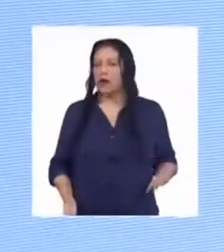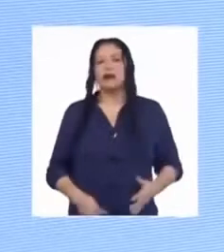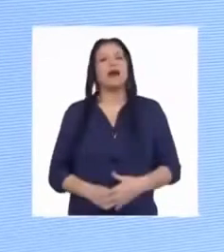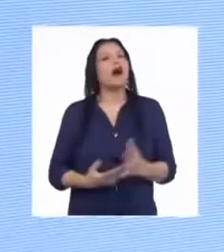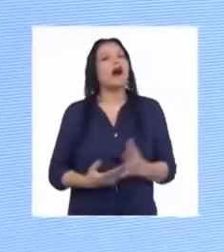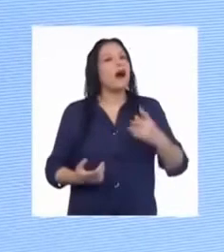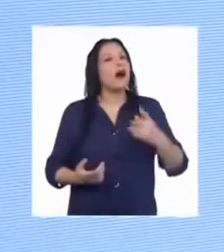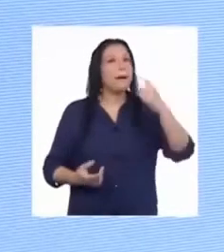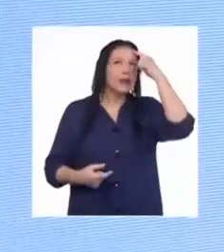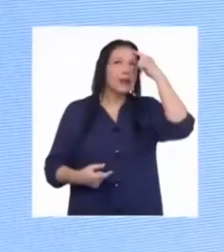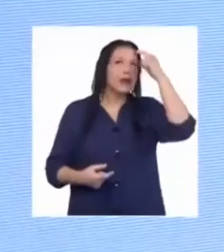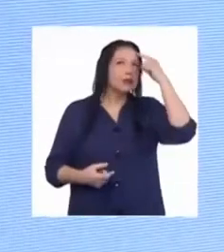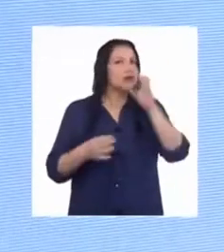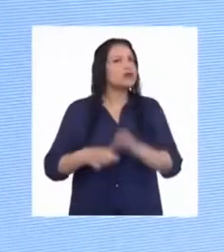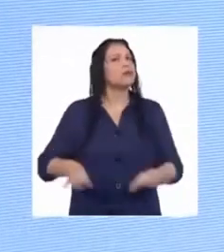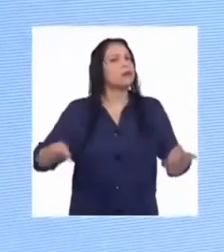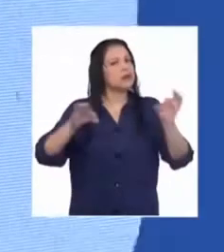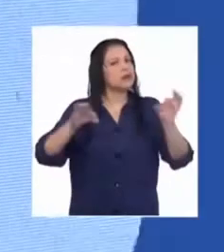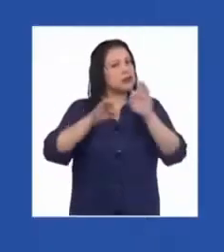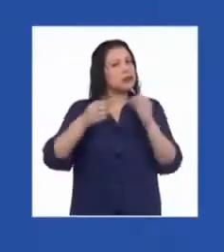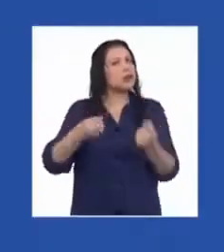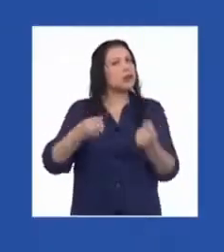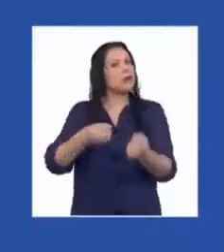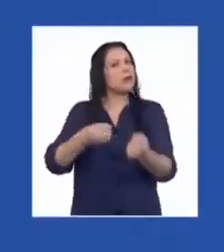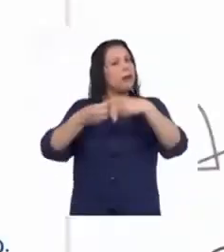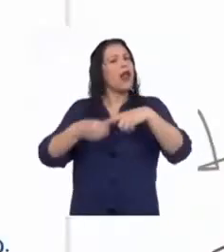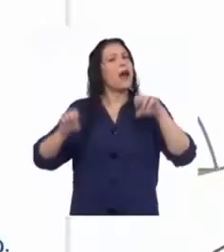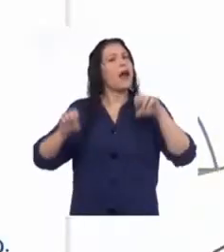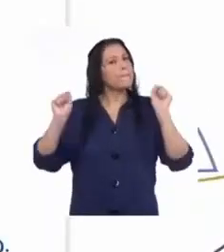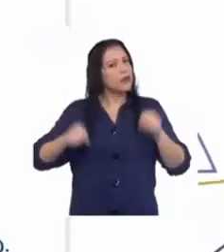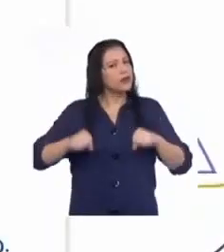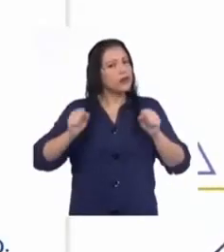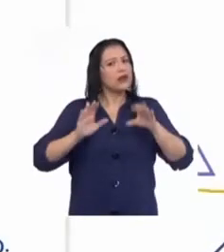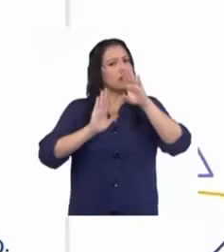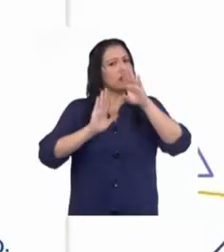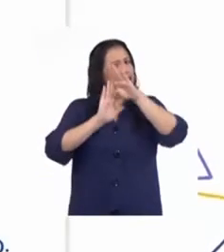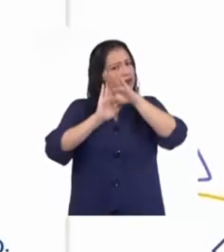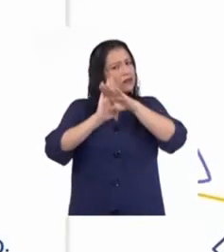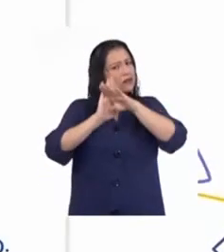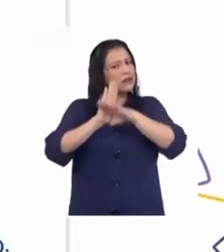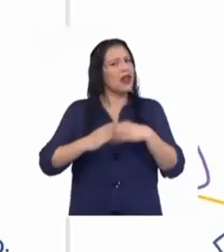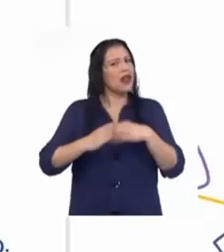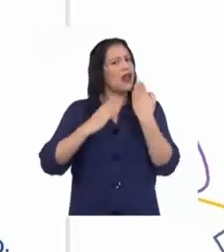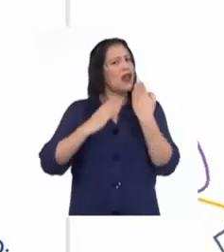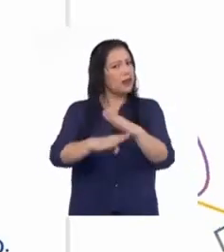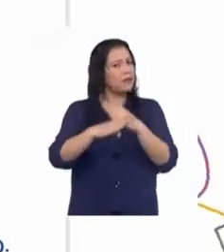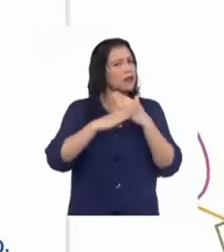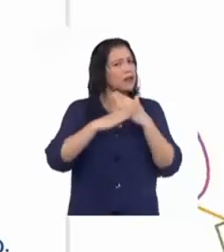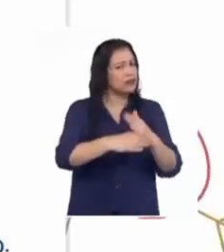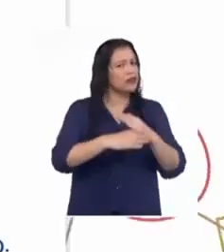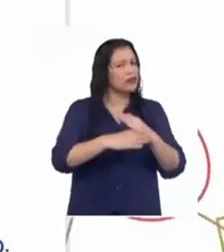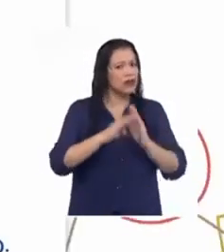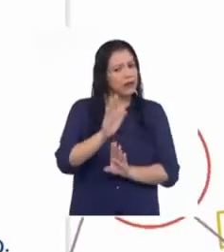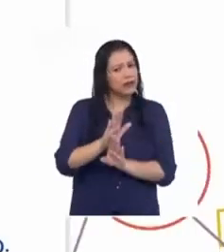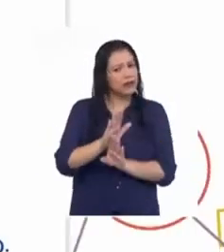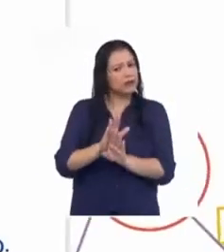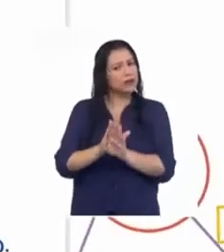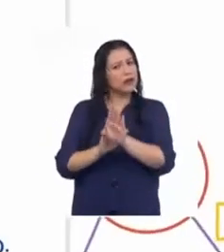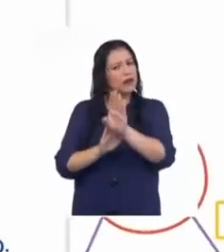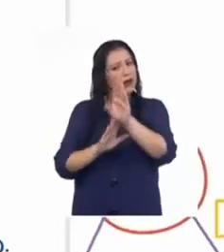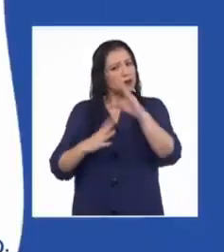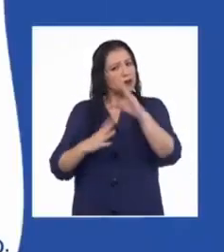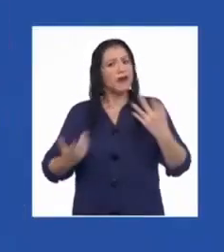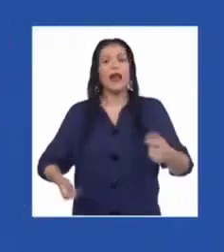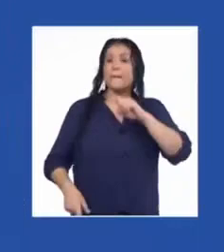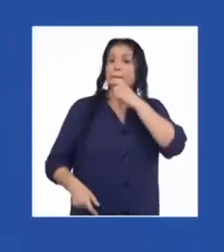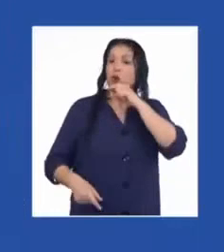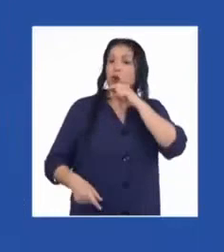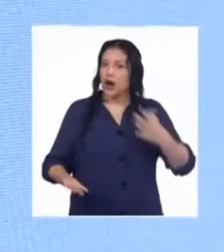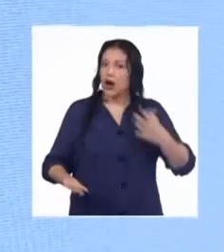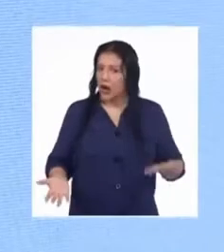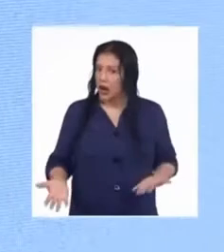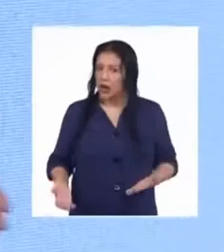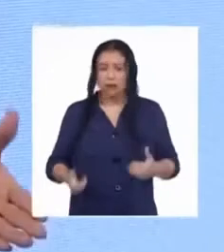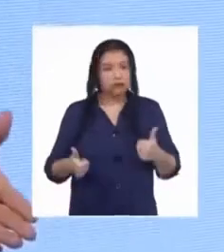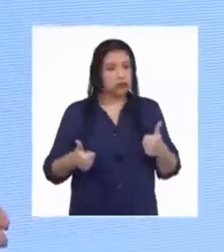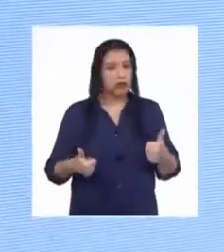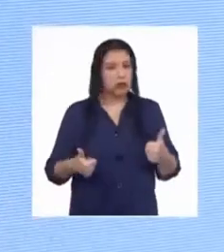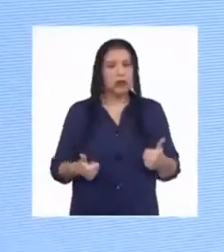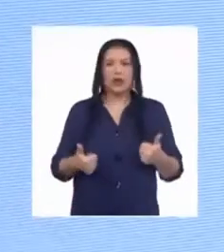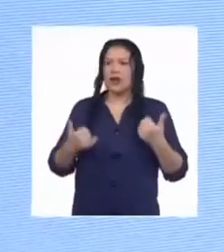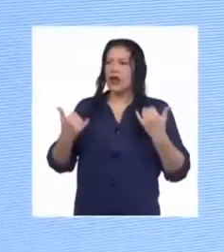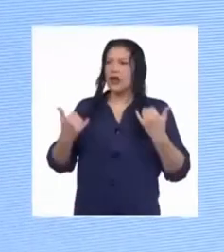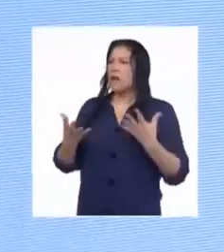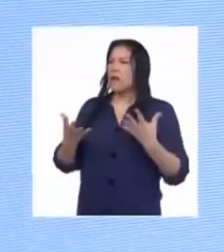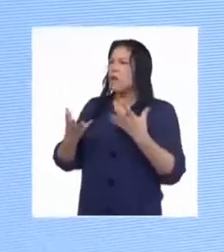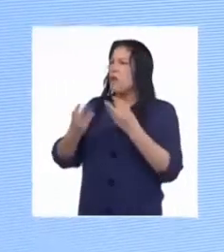considere dentro de la declaratoria de posibilidades reducir los obstáculos que existen para el progreso y el desarrollo de las mujeres. Existen